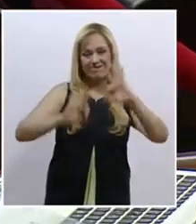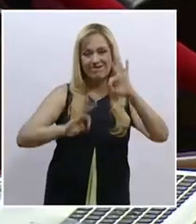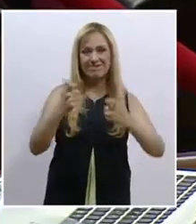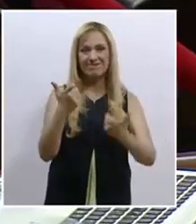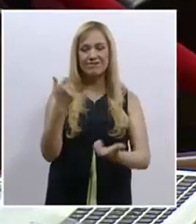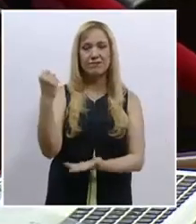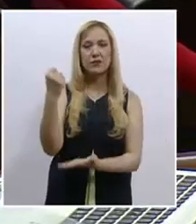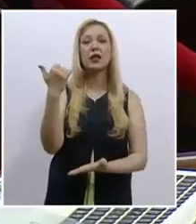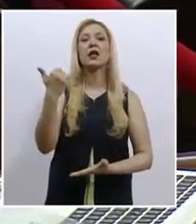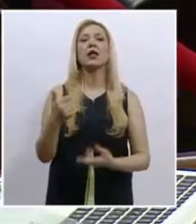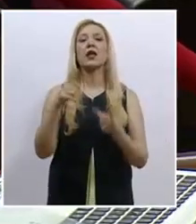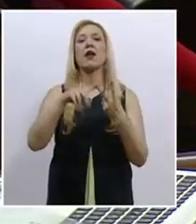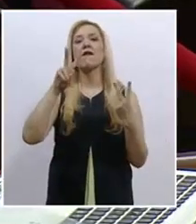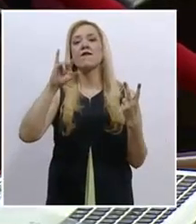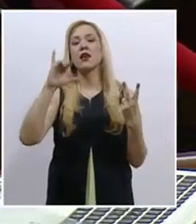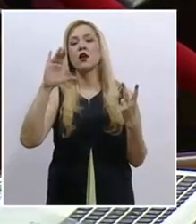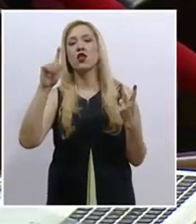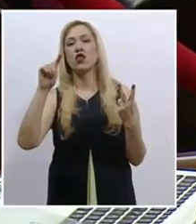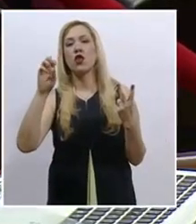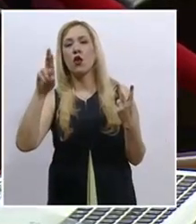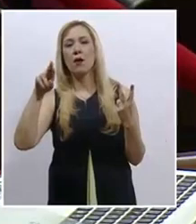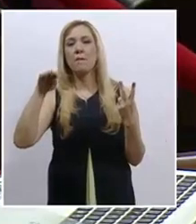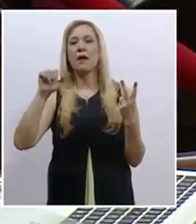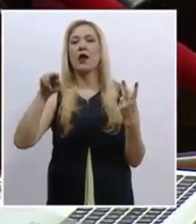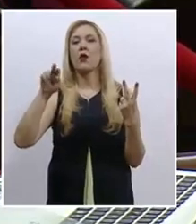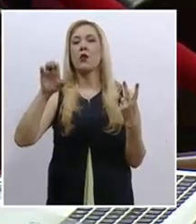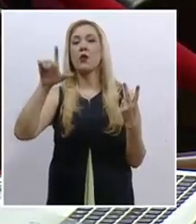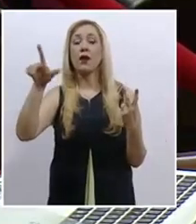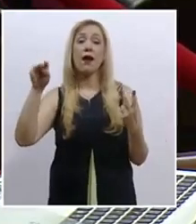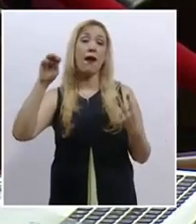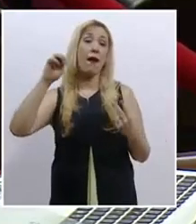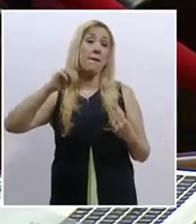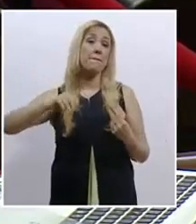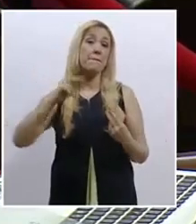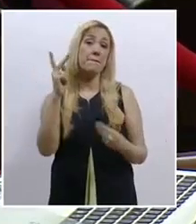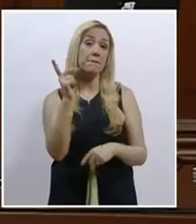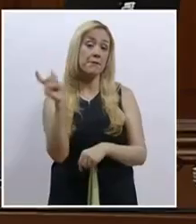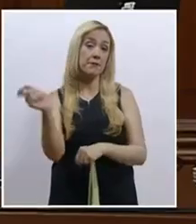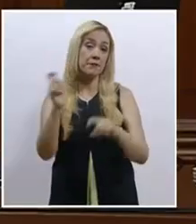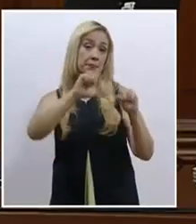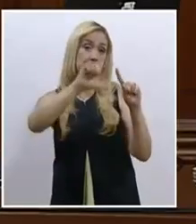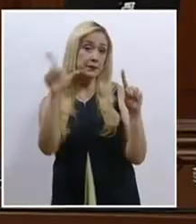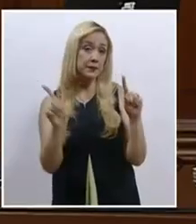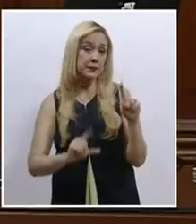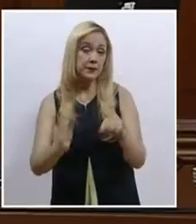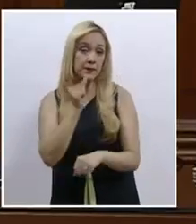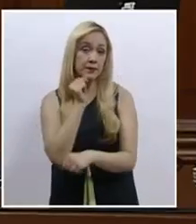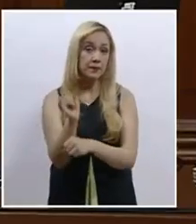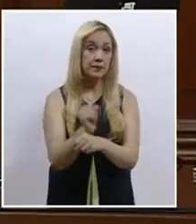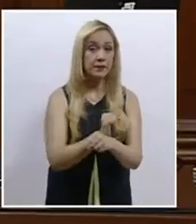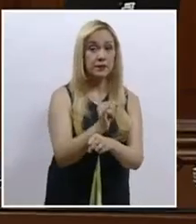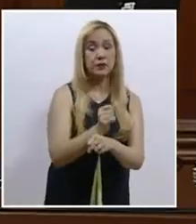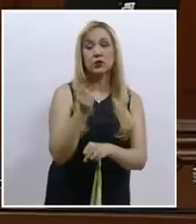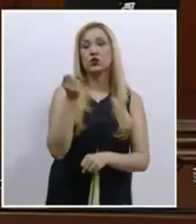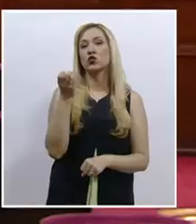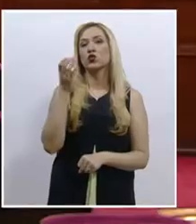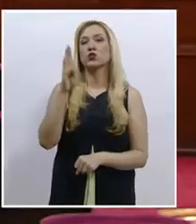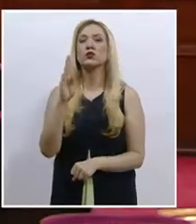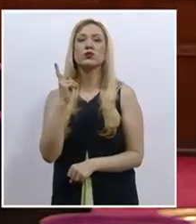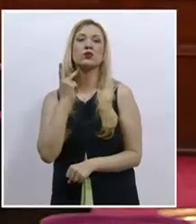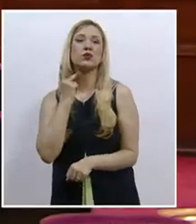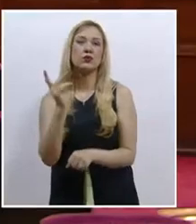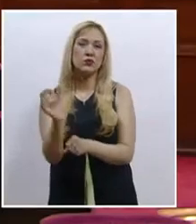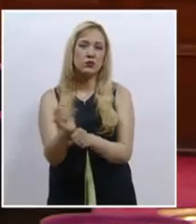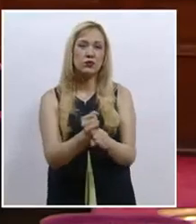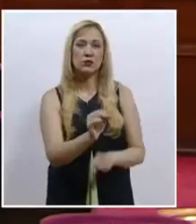Víctor Manuel Munguía Baltasar, agente del Ministerio Público de la Federación, ambos de la Subprocuraduría Especializada en